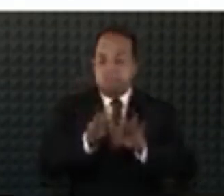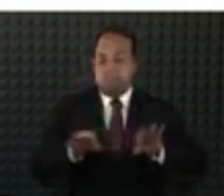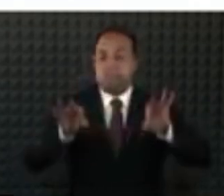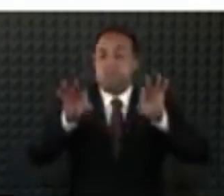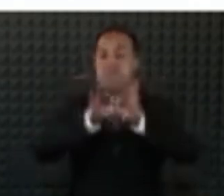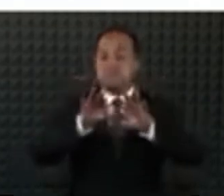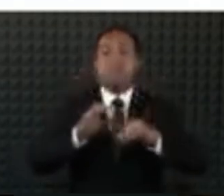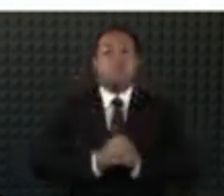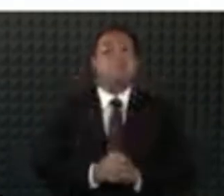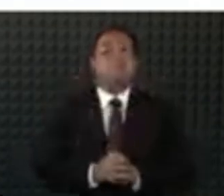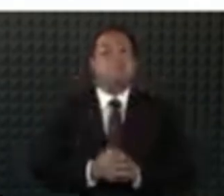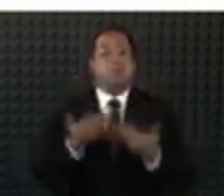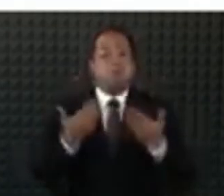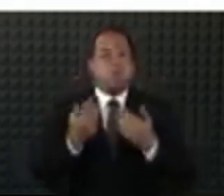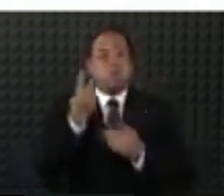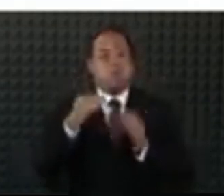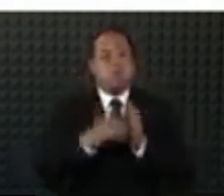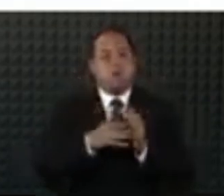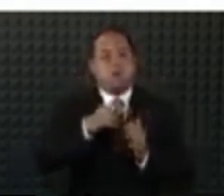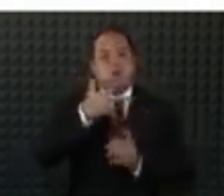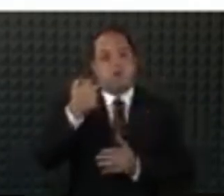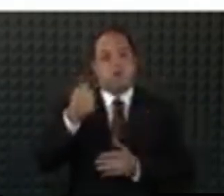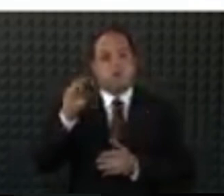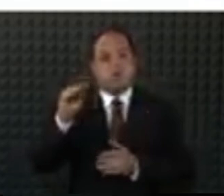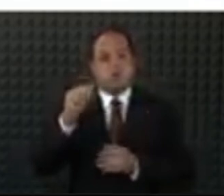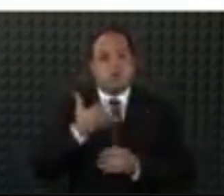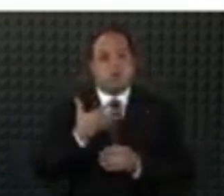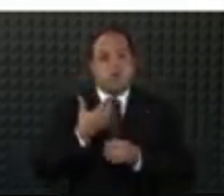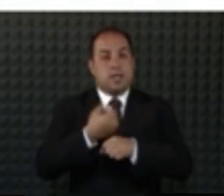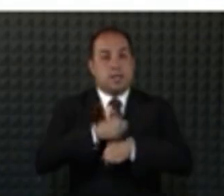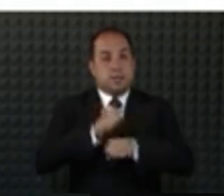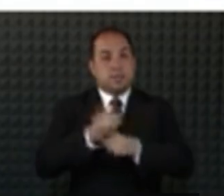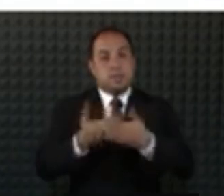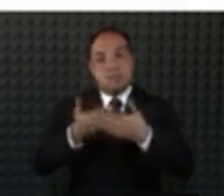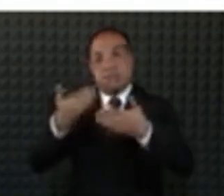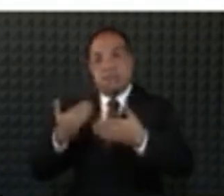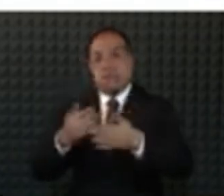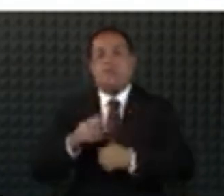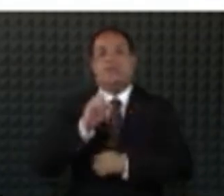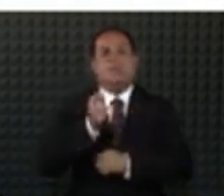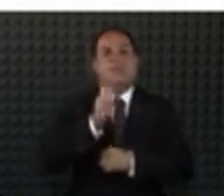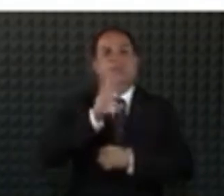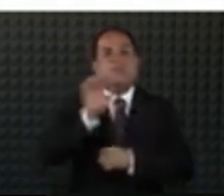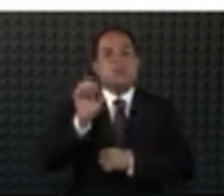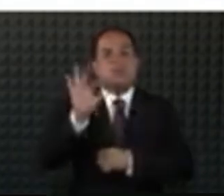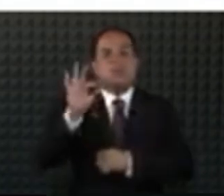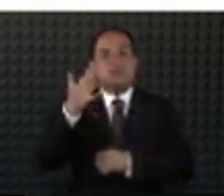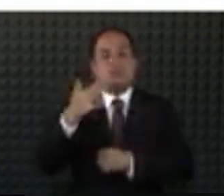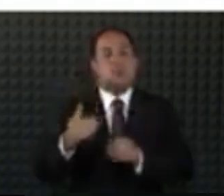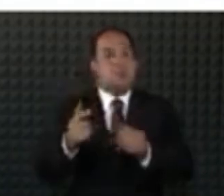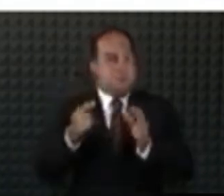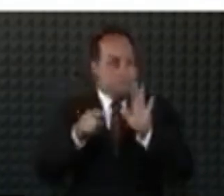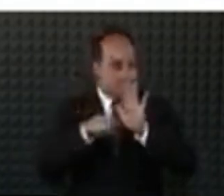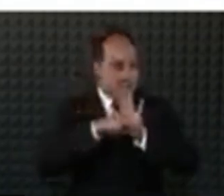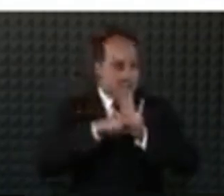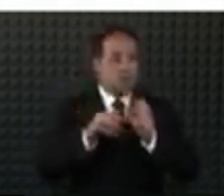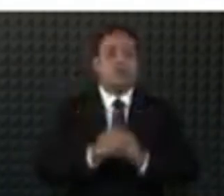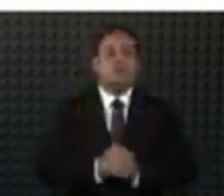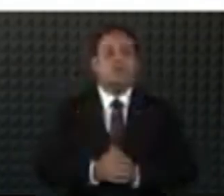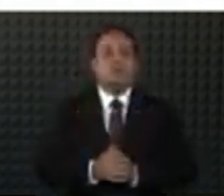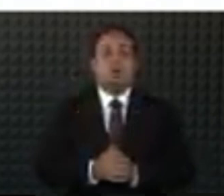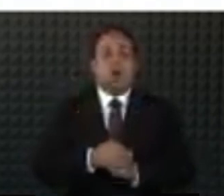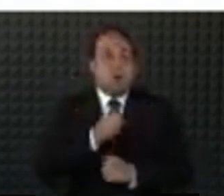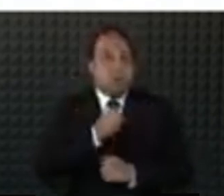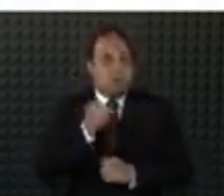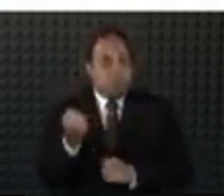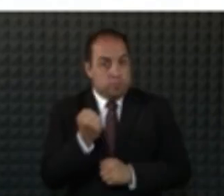con respecto a las 2.890 que teníamos la semana pasada, es decir, 545 menos. Afortunadamente ya hilamos